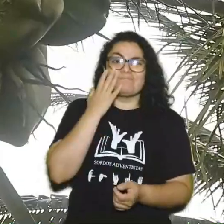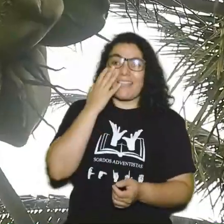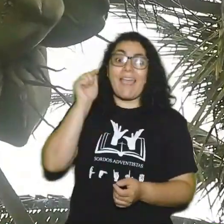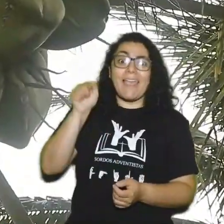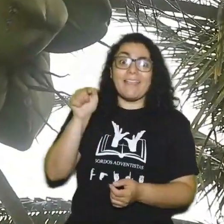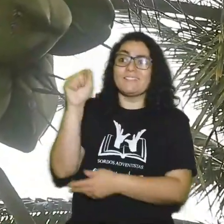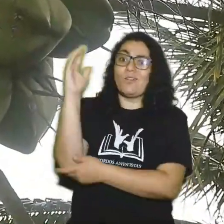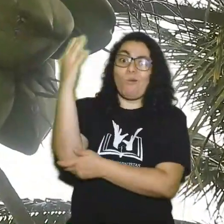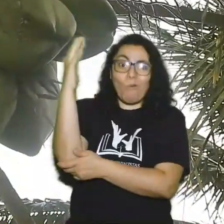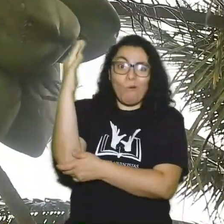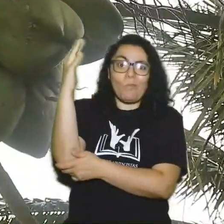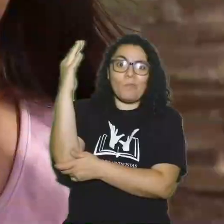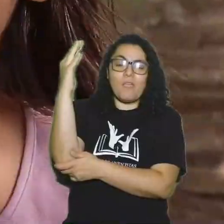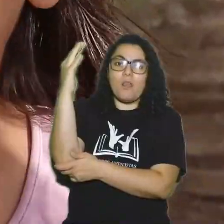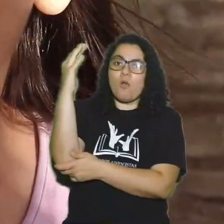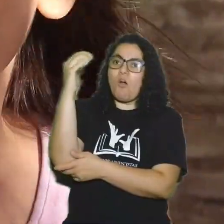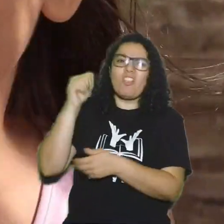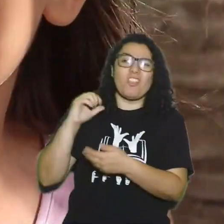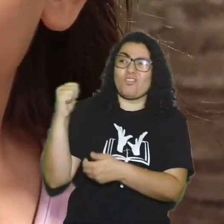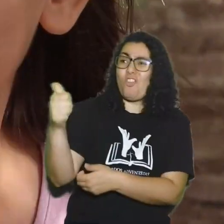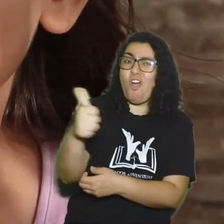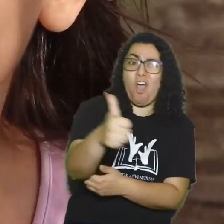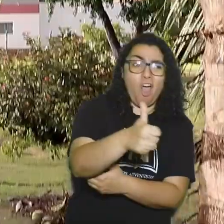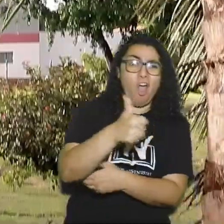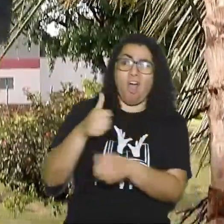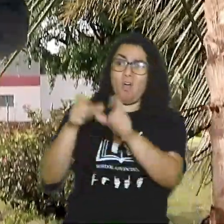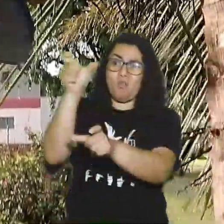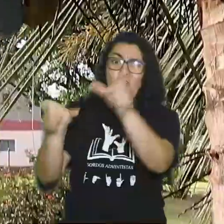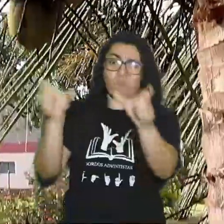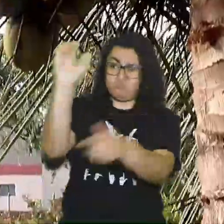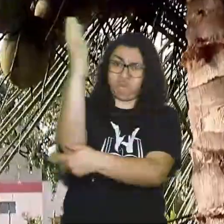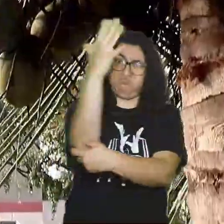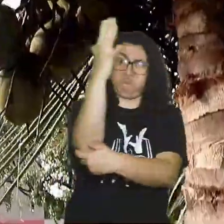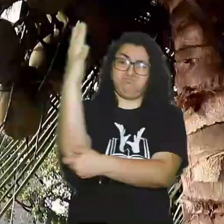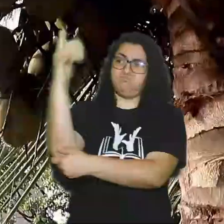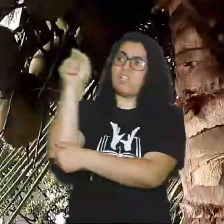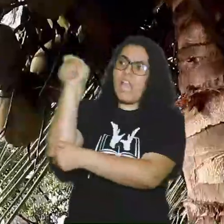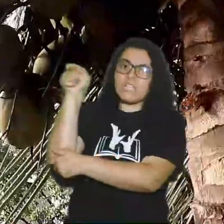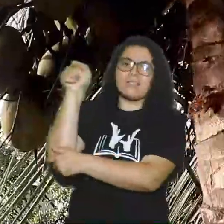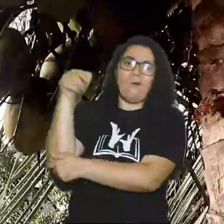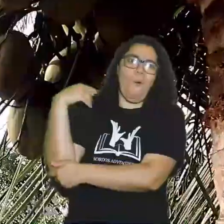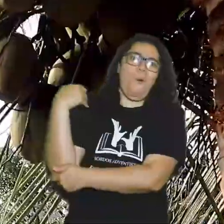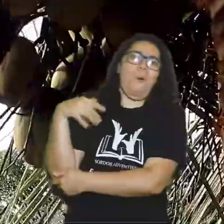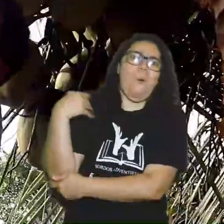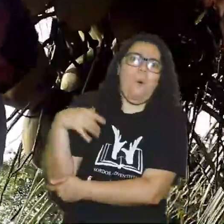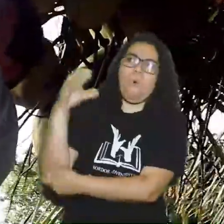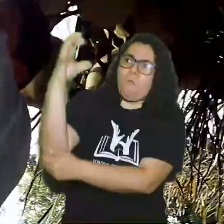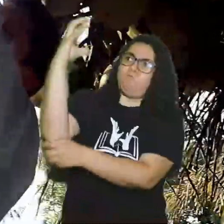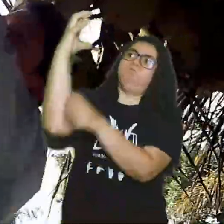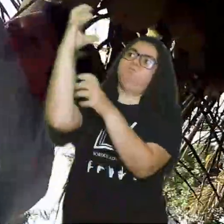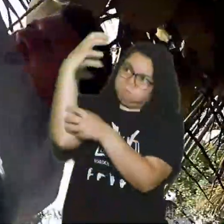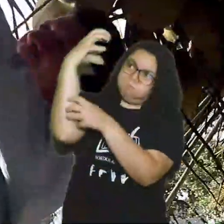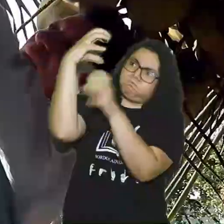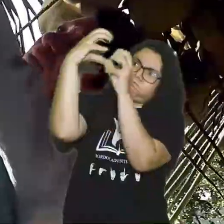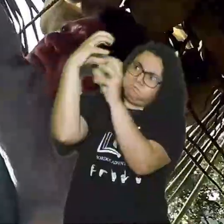Aquel cocotero pasó a ser el más productivo de la finca. Siempre estaba cargado de cocos. La misma